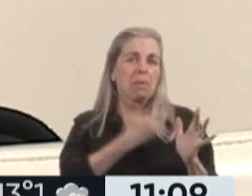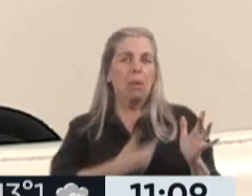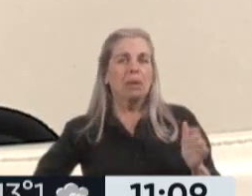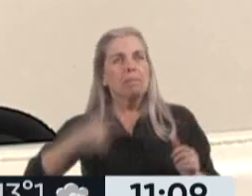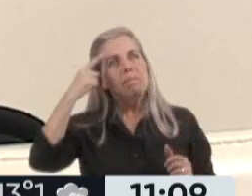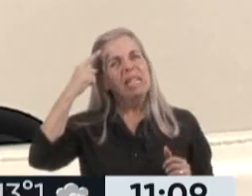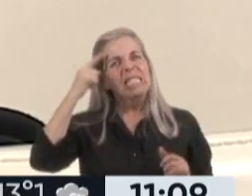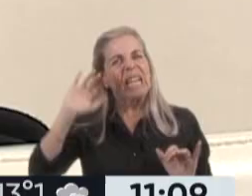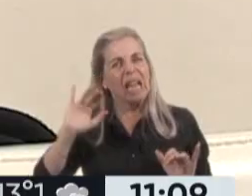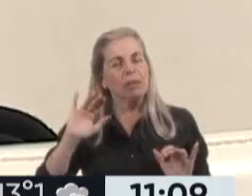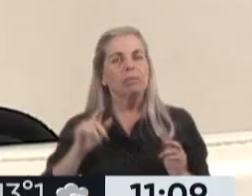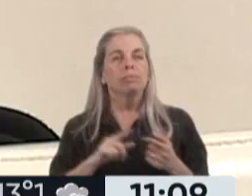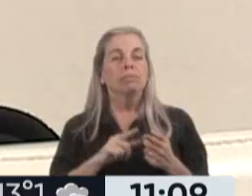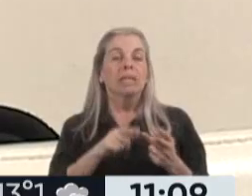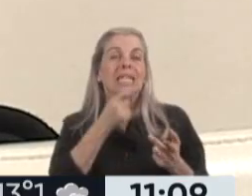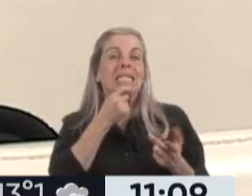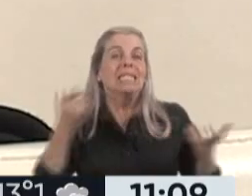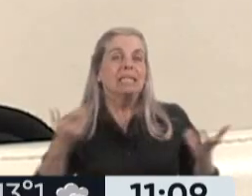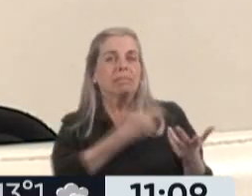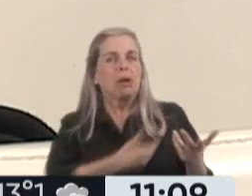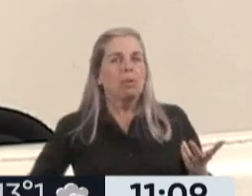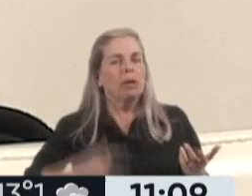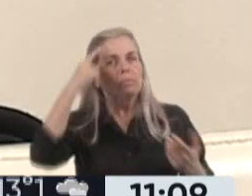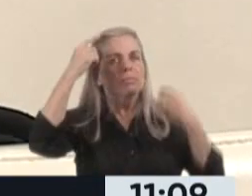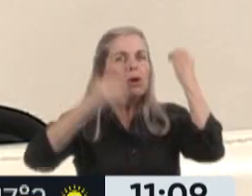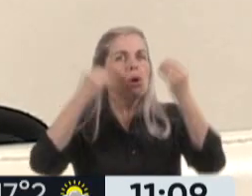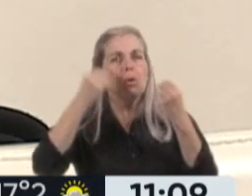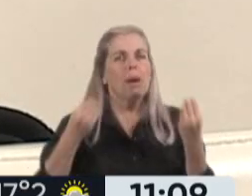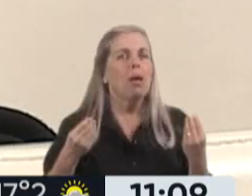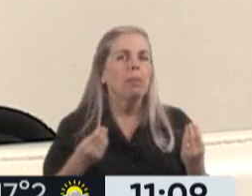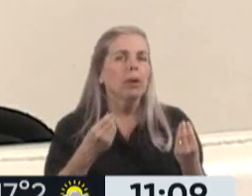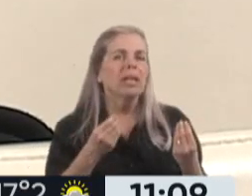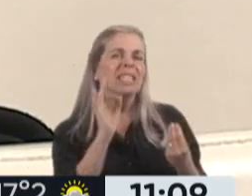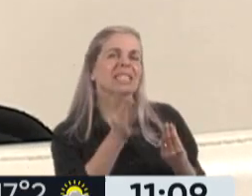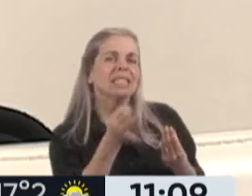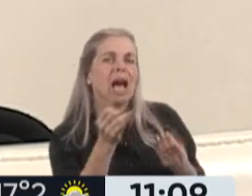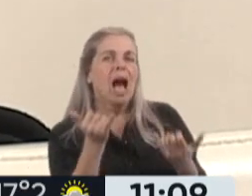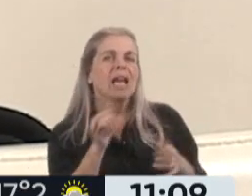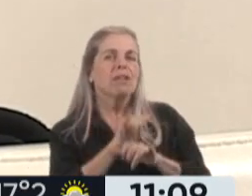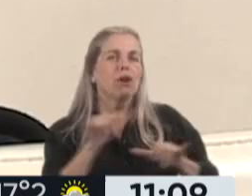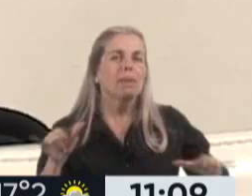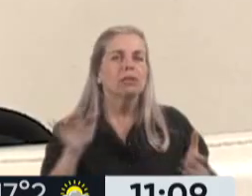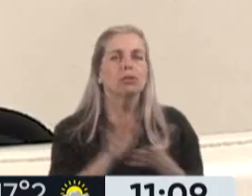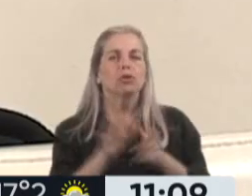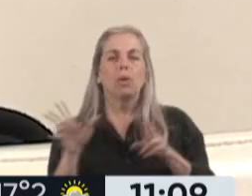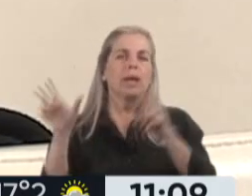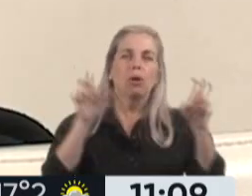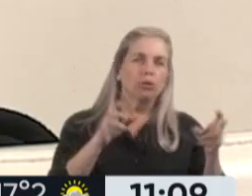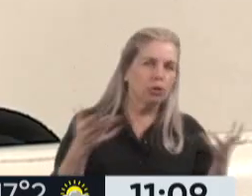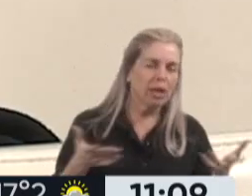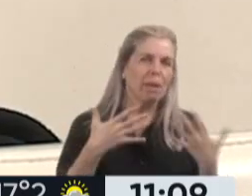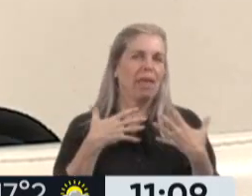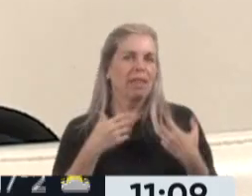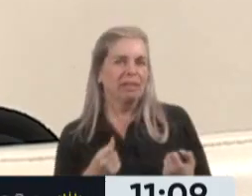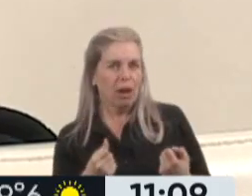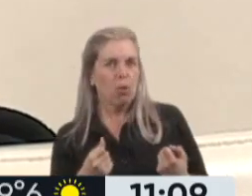también si hay una preocupación del gobierno porque se conocieron algunos informes referidos a otro tema, ¿no? de